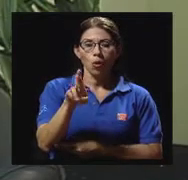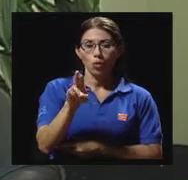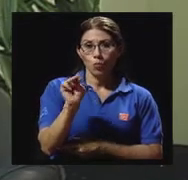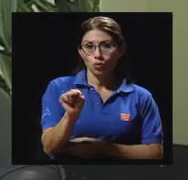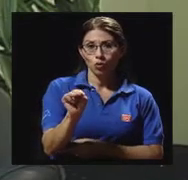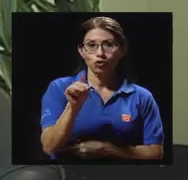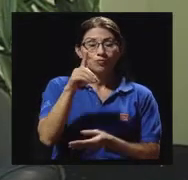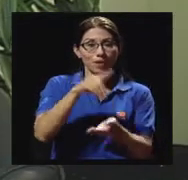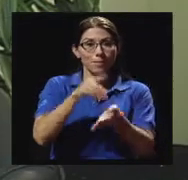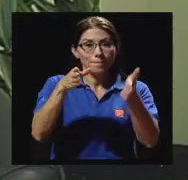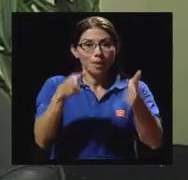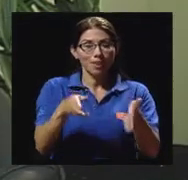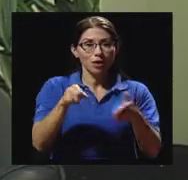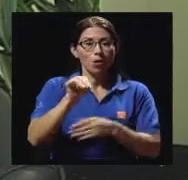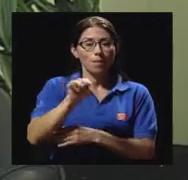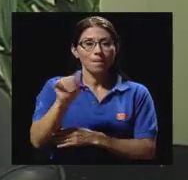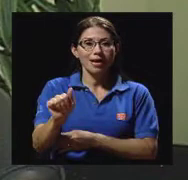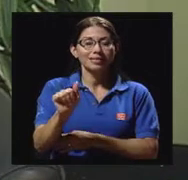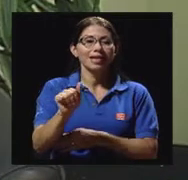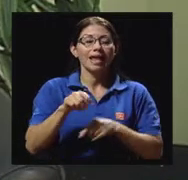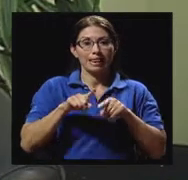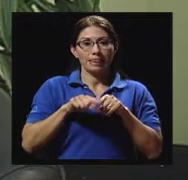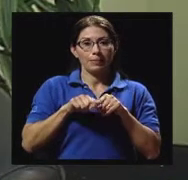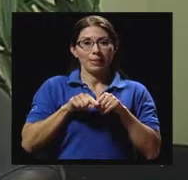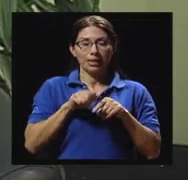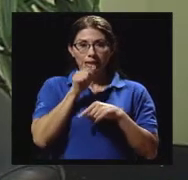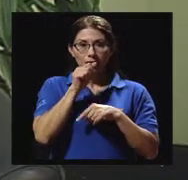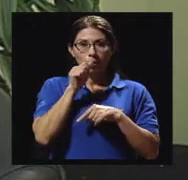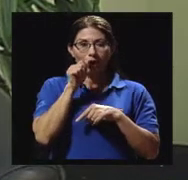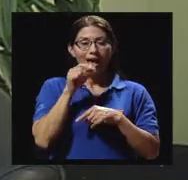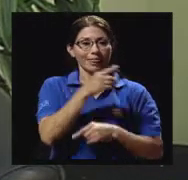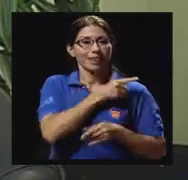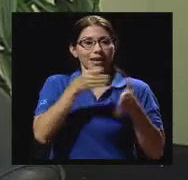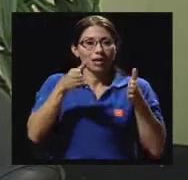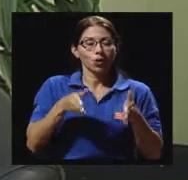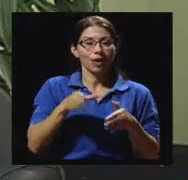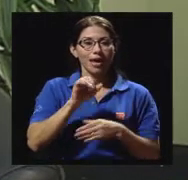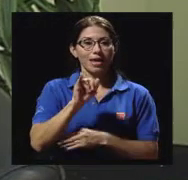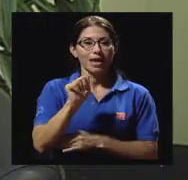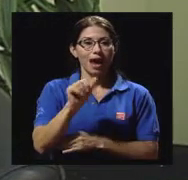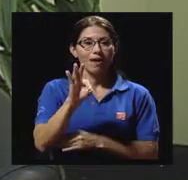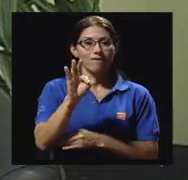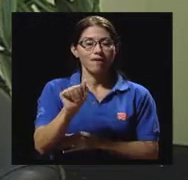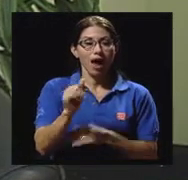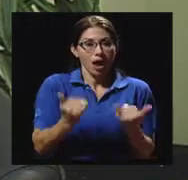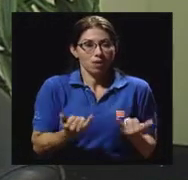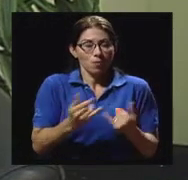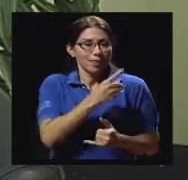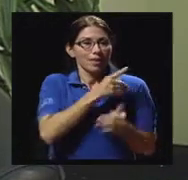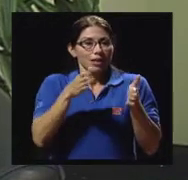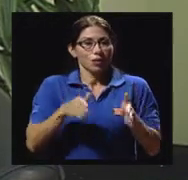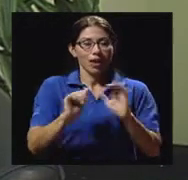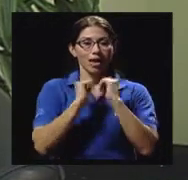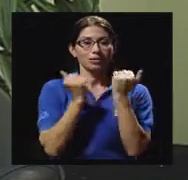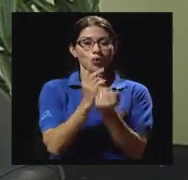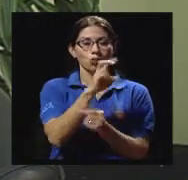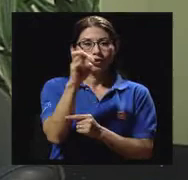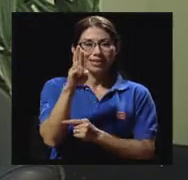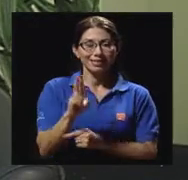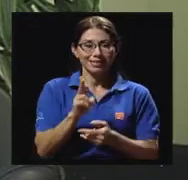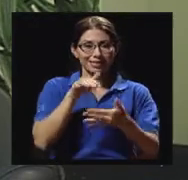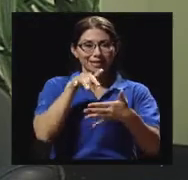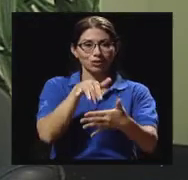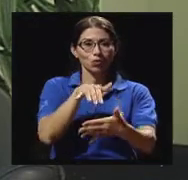médico, ella es máster en drogadependencia y es directora del IAFA, y actualmente la directora de la Asociación Costarricense